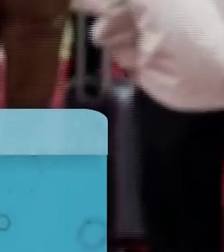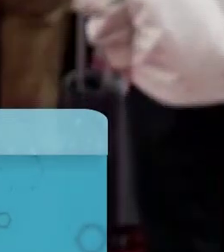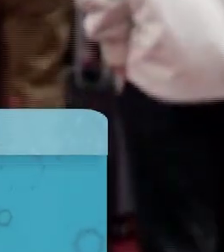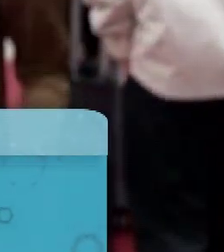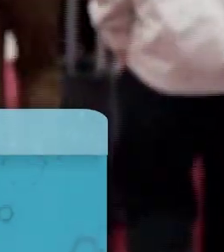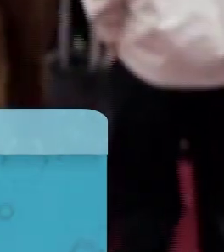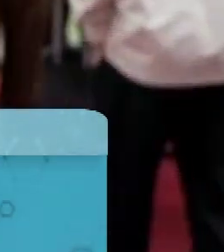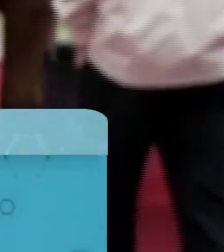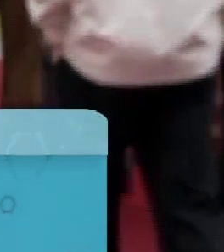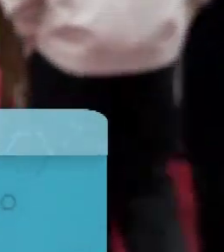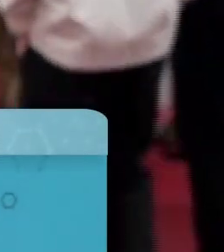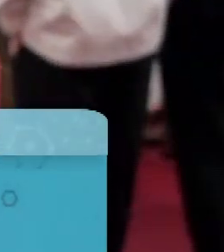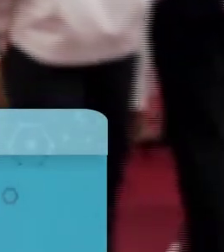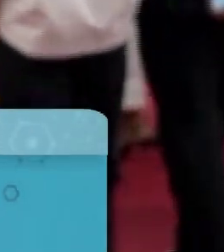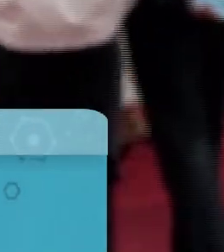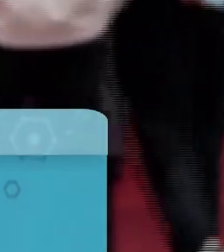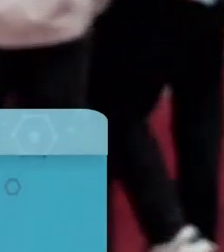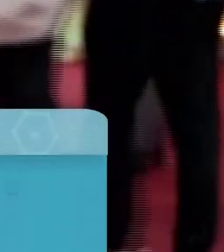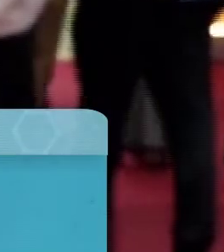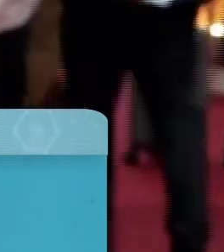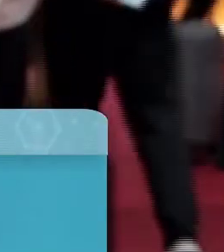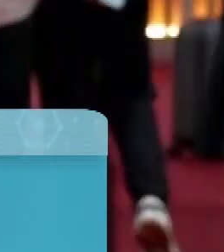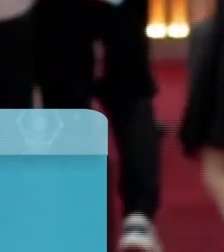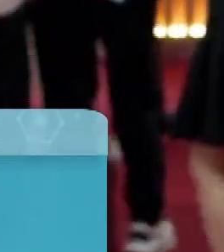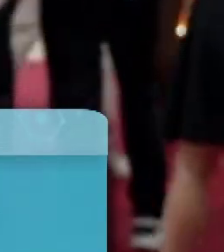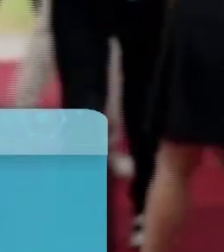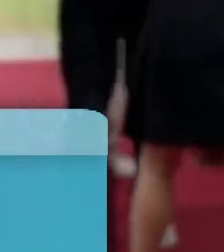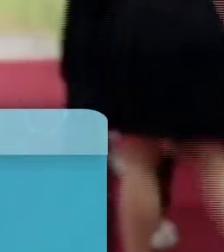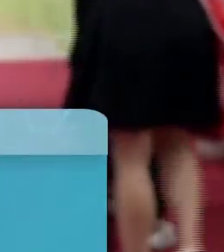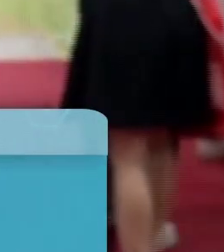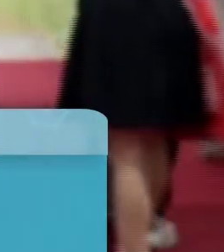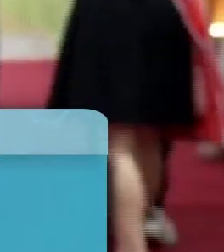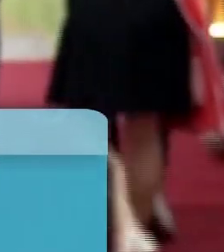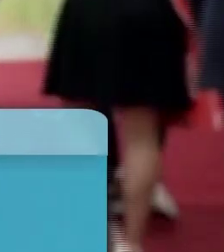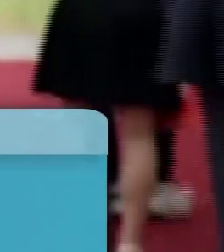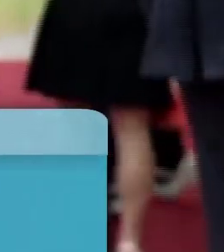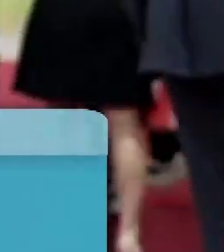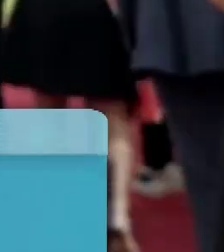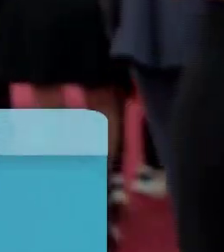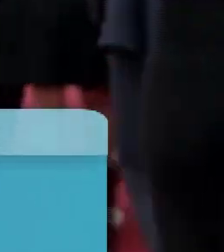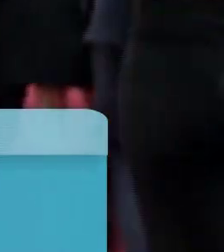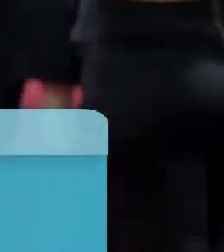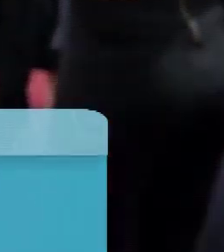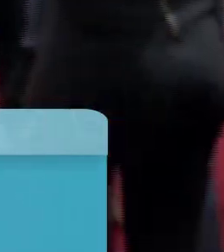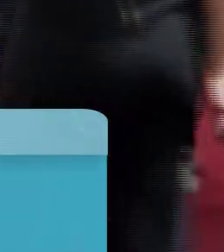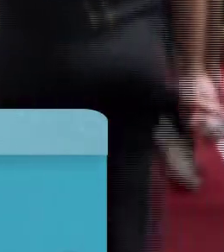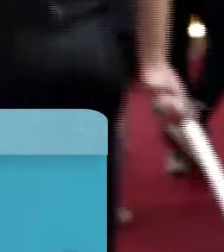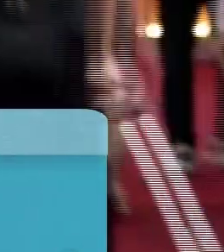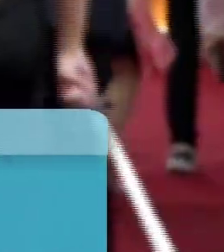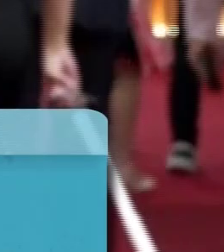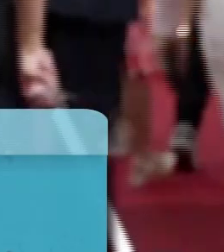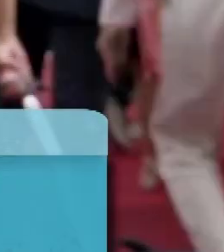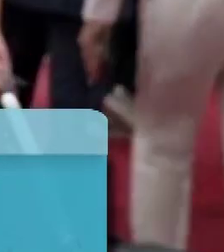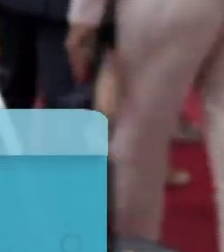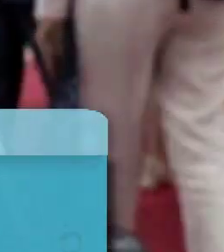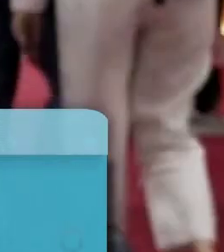muy distinta. Se interesa muchísimo por qué hay detrás de ese producto, en este caso, en el caso de Argentina, el